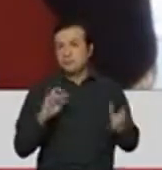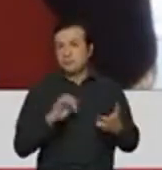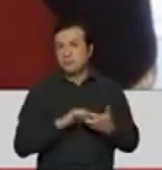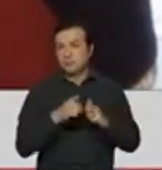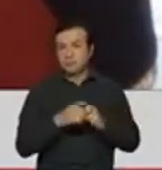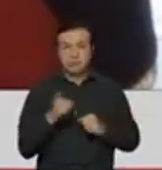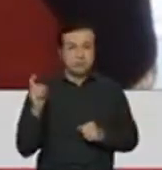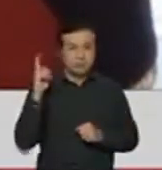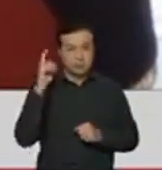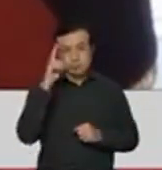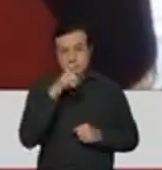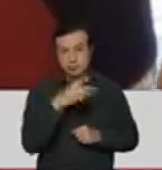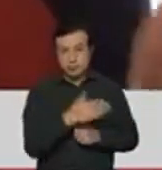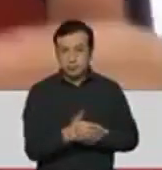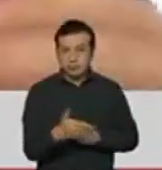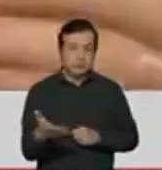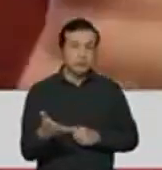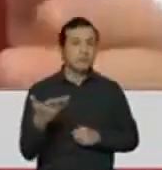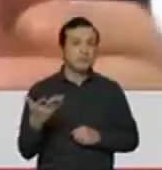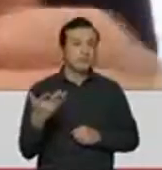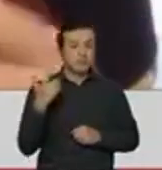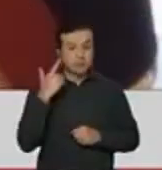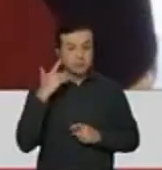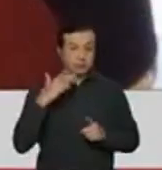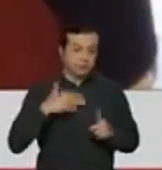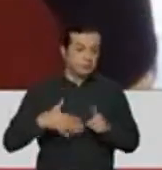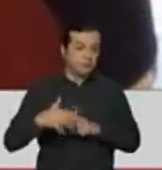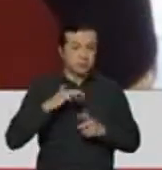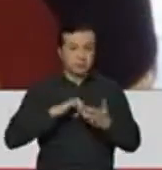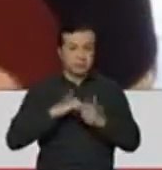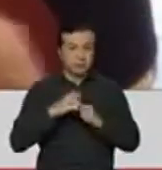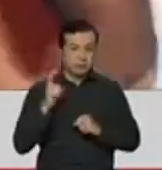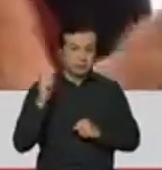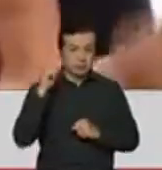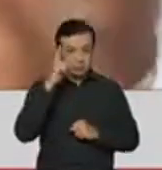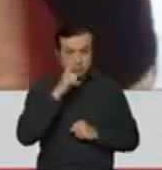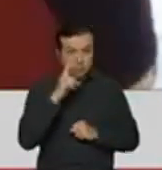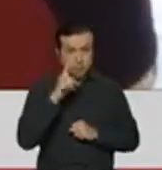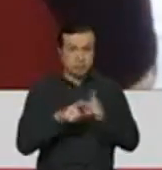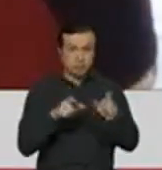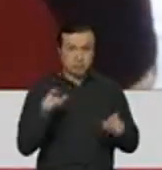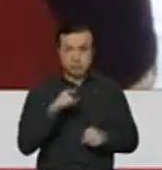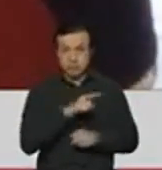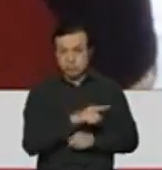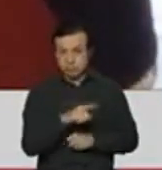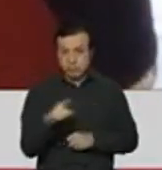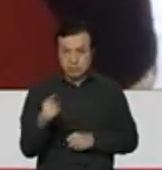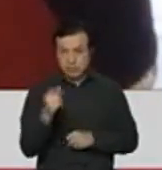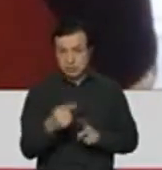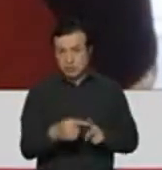cierto?, a un escenario complicado en donde los que recibieron créditos